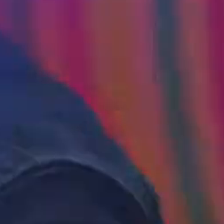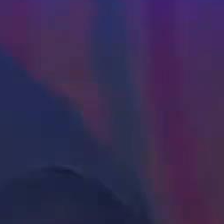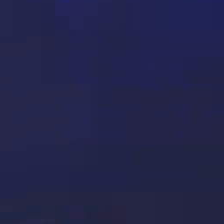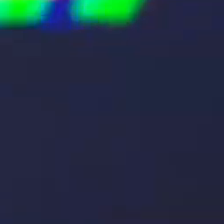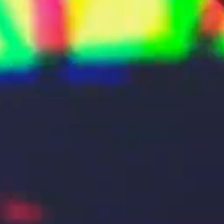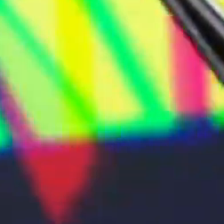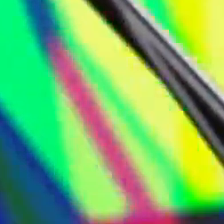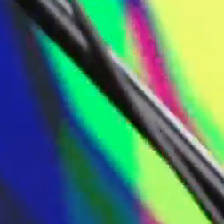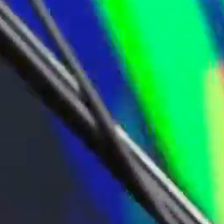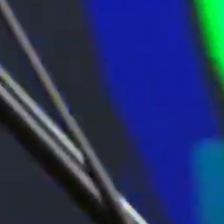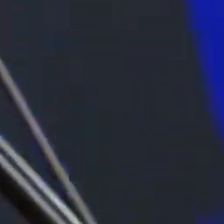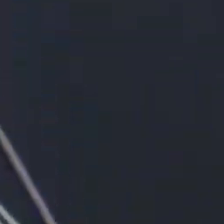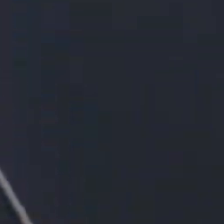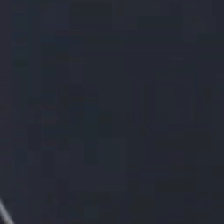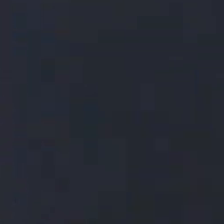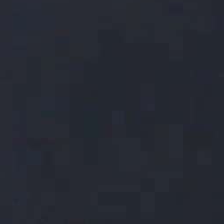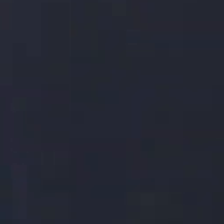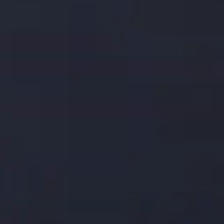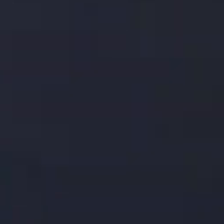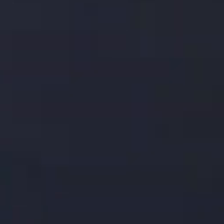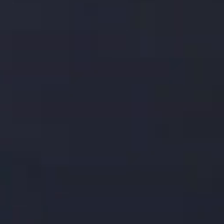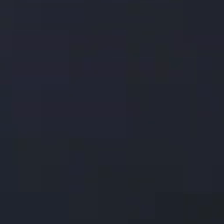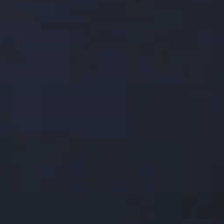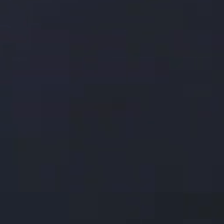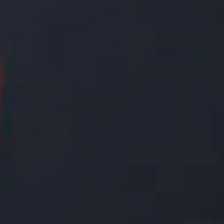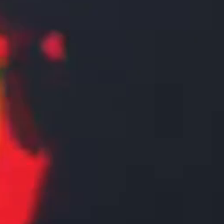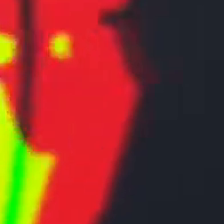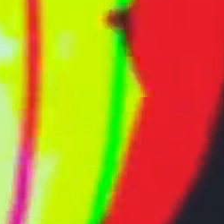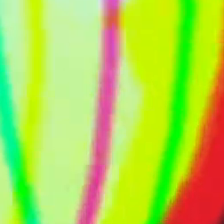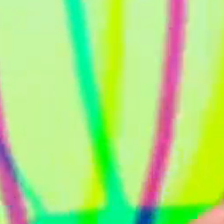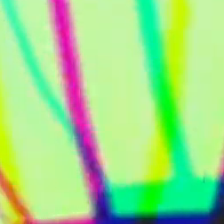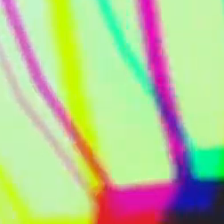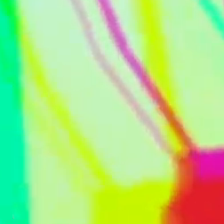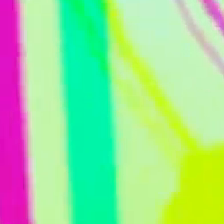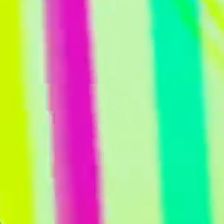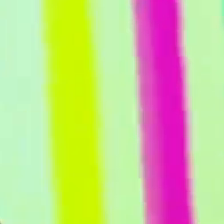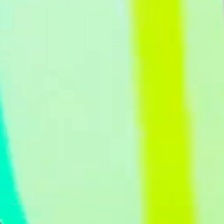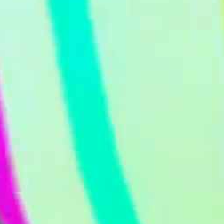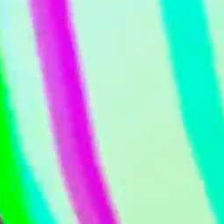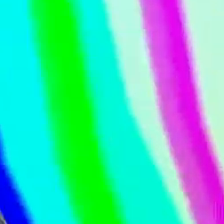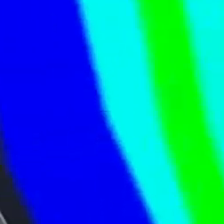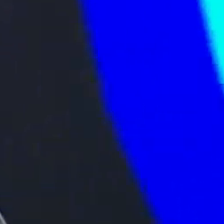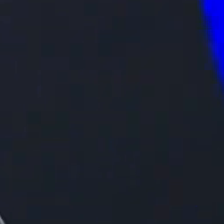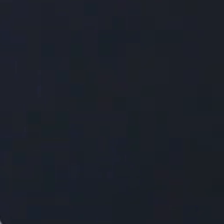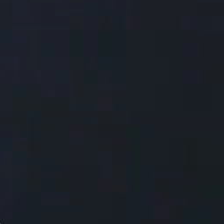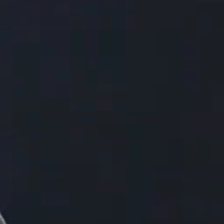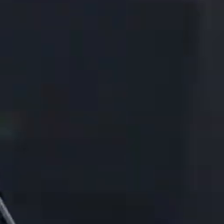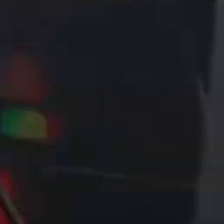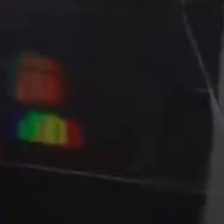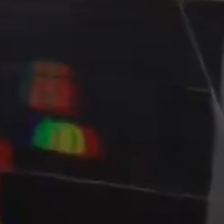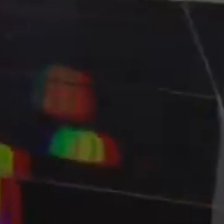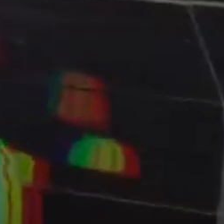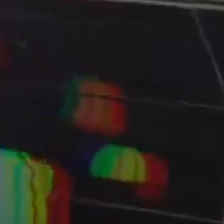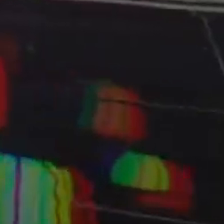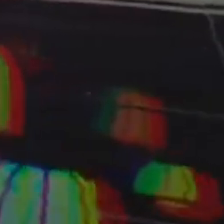y es un poeta el zorzal, oyendo algún cardenal que de gorjeo se inflama.